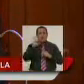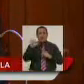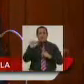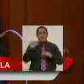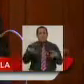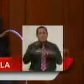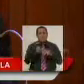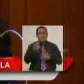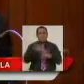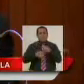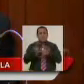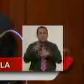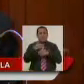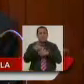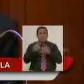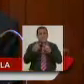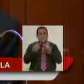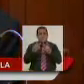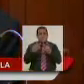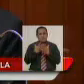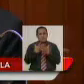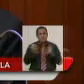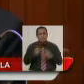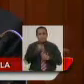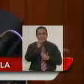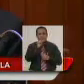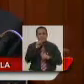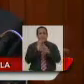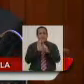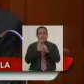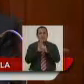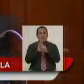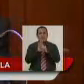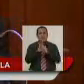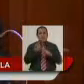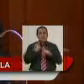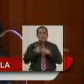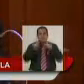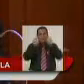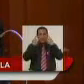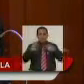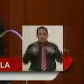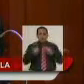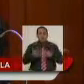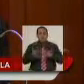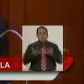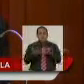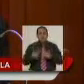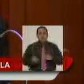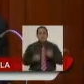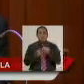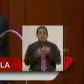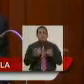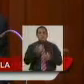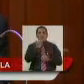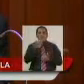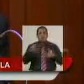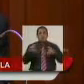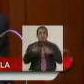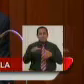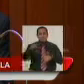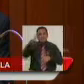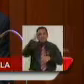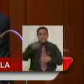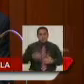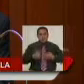narcotráfico y combatir las actividades ilícitas. Con el objeto de brindar apoyo a la Policía Nacional en la